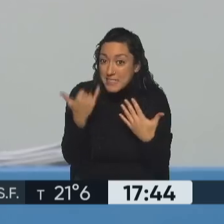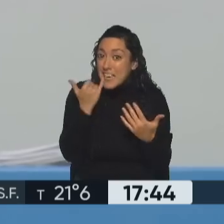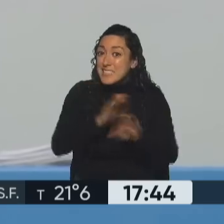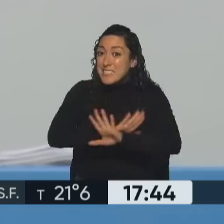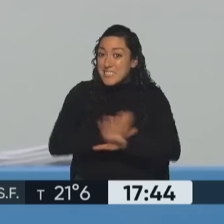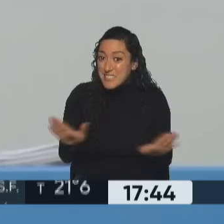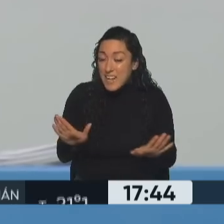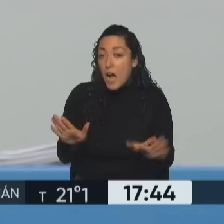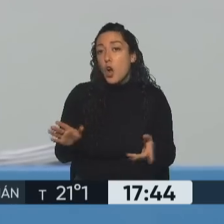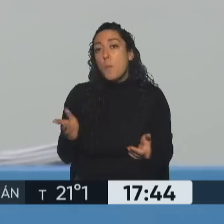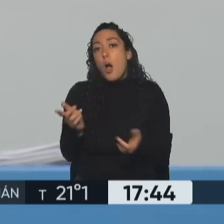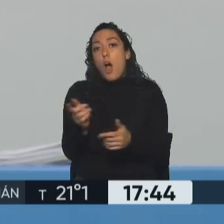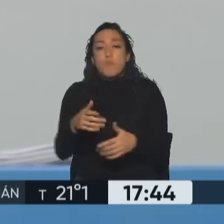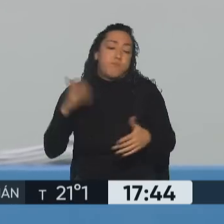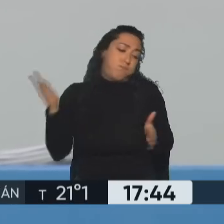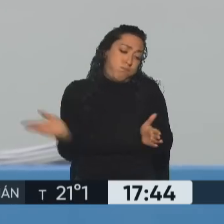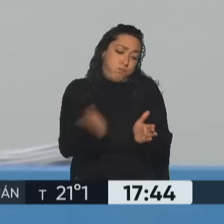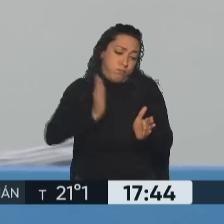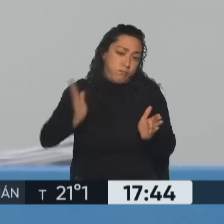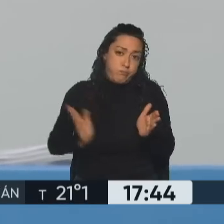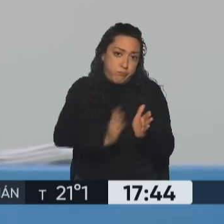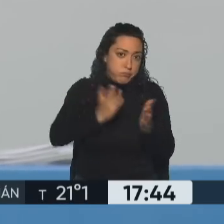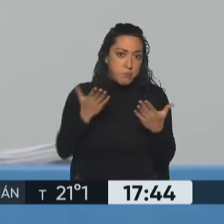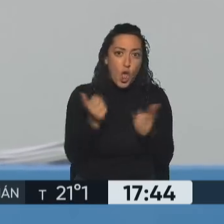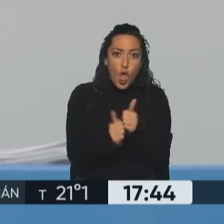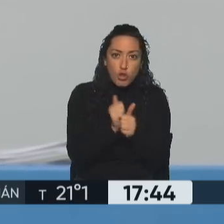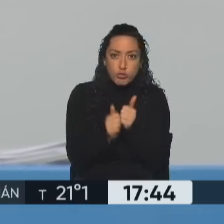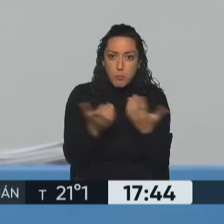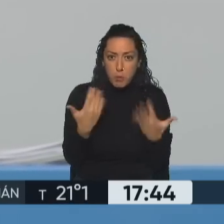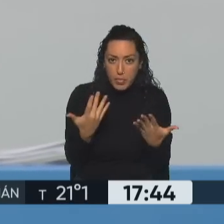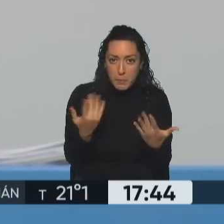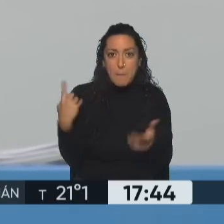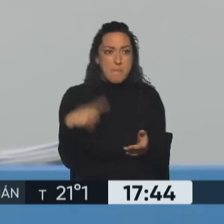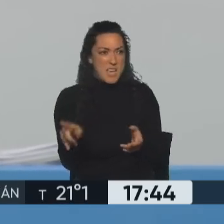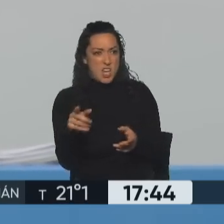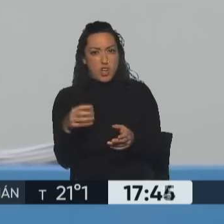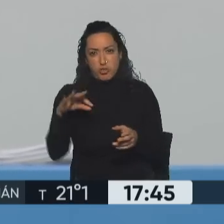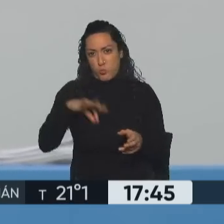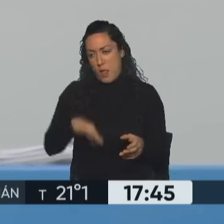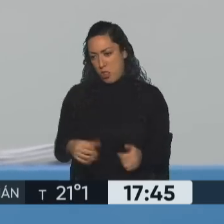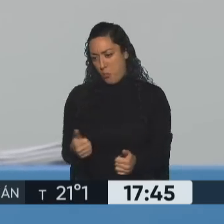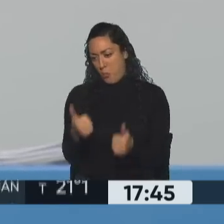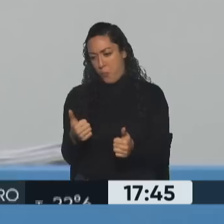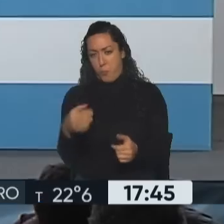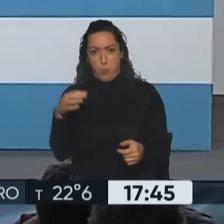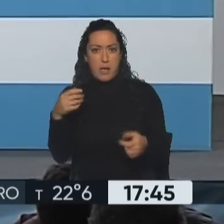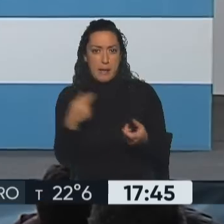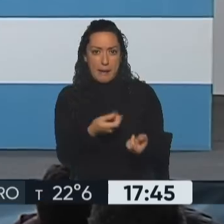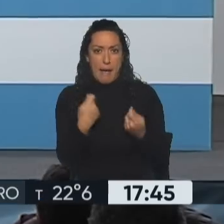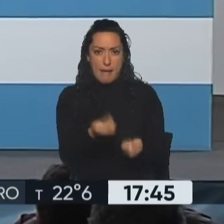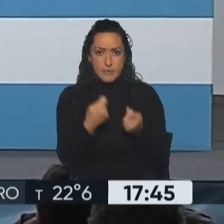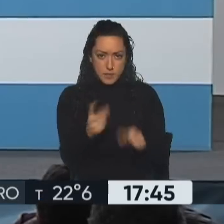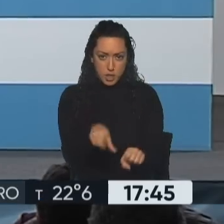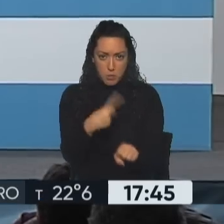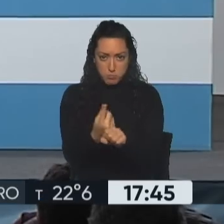instalada ociosa para seguir produciendo y al mismo tiempo no tenemos grandes salarios para gastar. Quiere